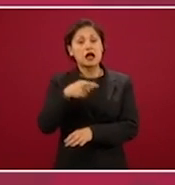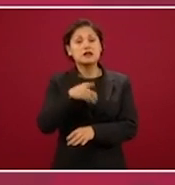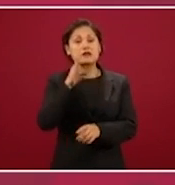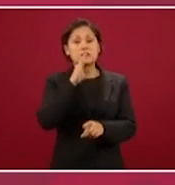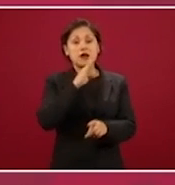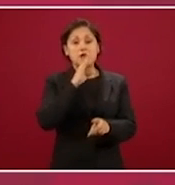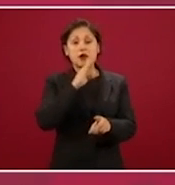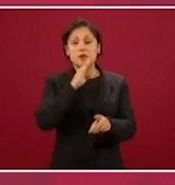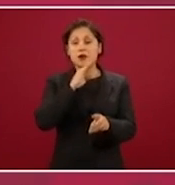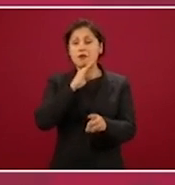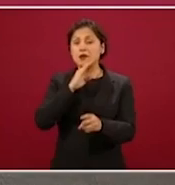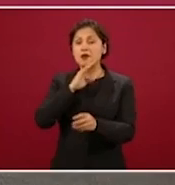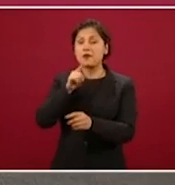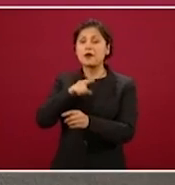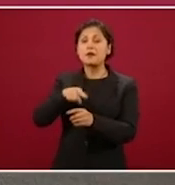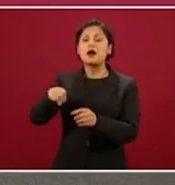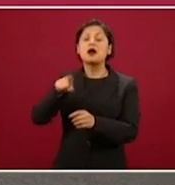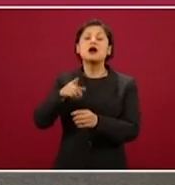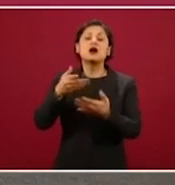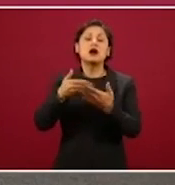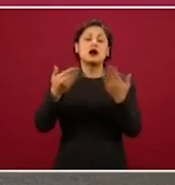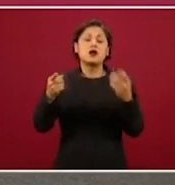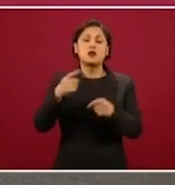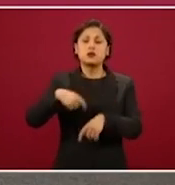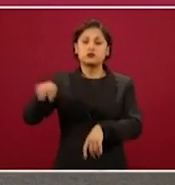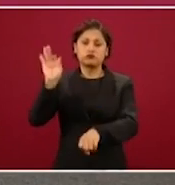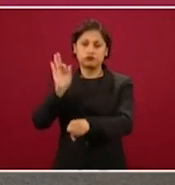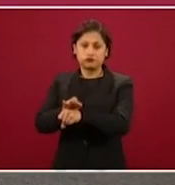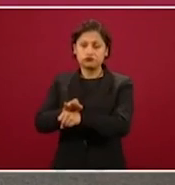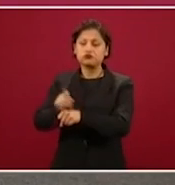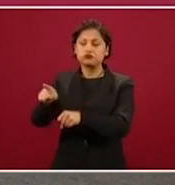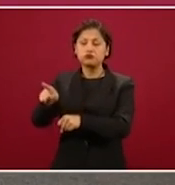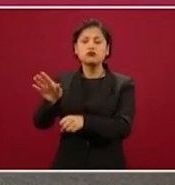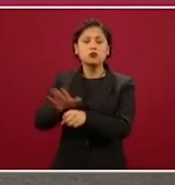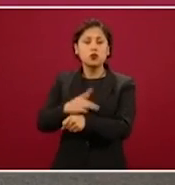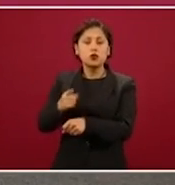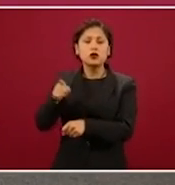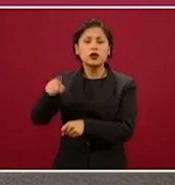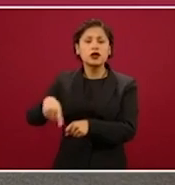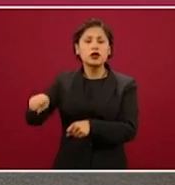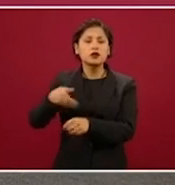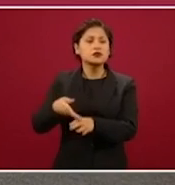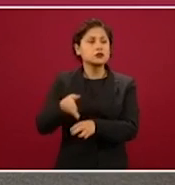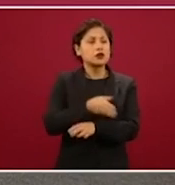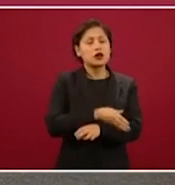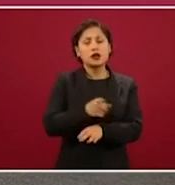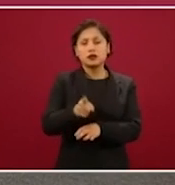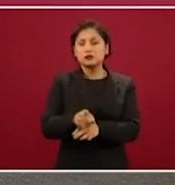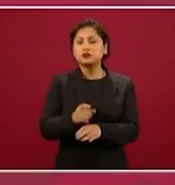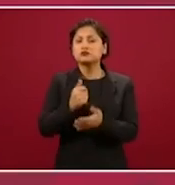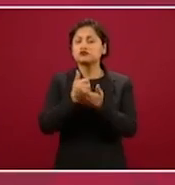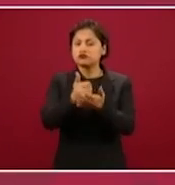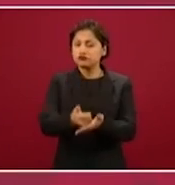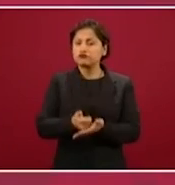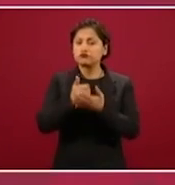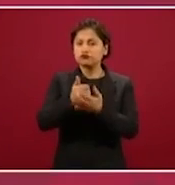beneficio de México. Entonces, eso se tiene que ir conociendo cada vez más. El caso